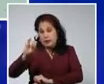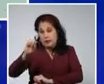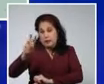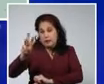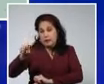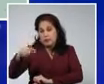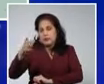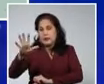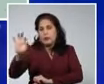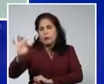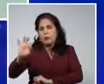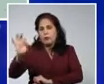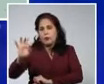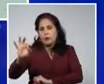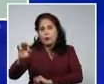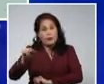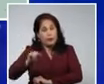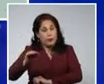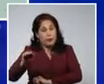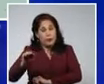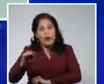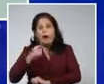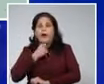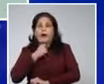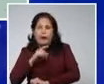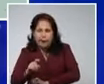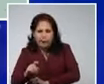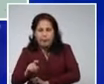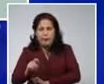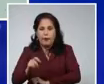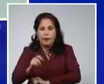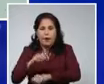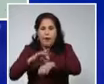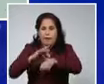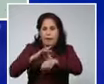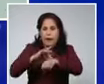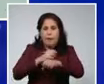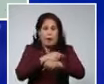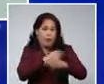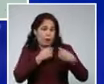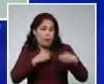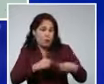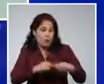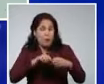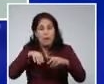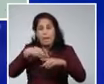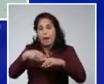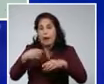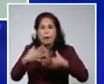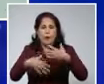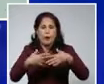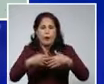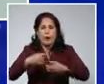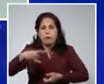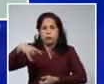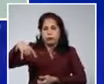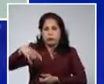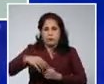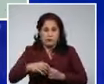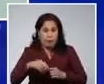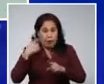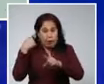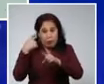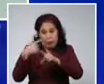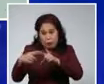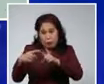63,5%, fue cuando se combinaban los factores cardiovasculares con los metabólicos, sobre todo